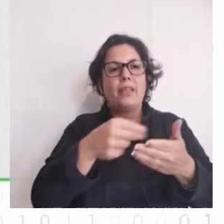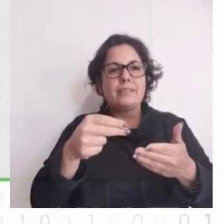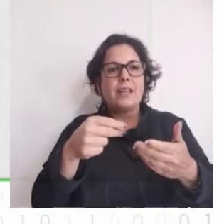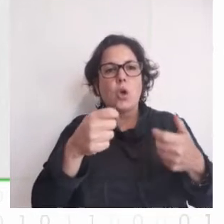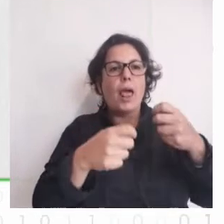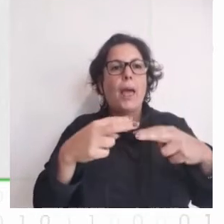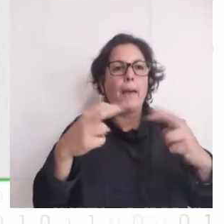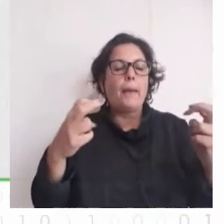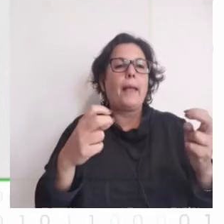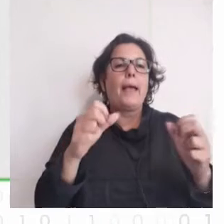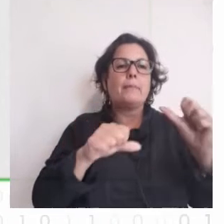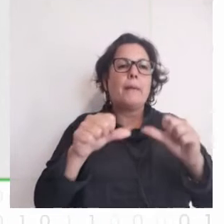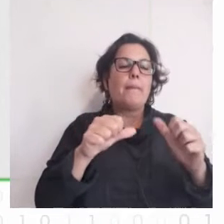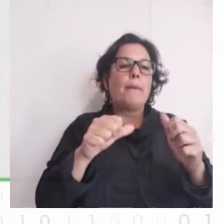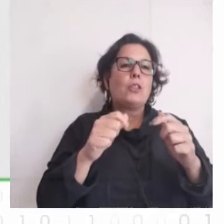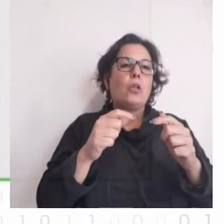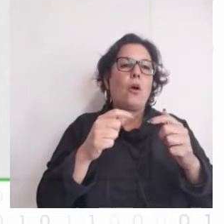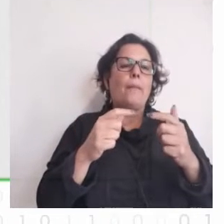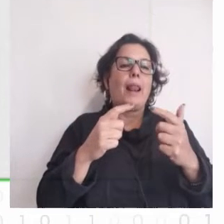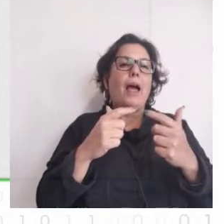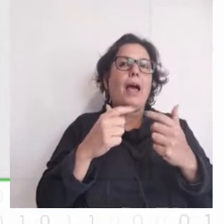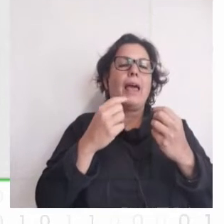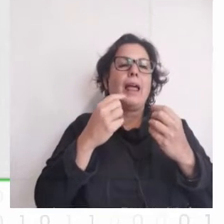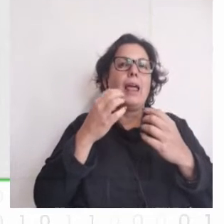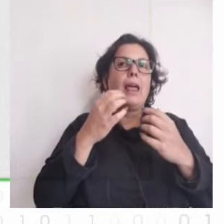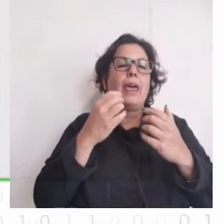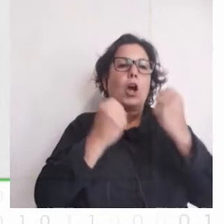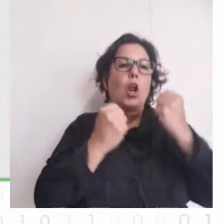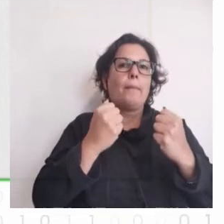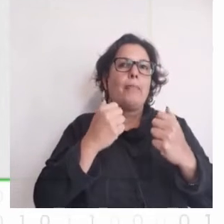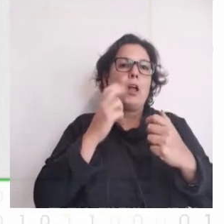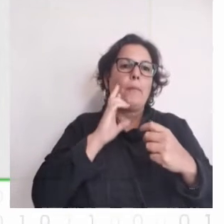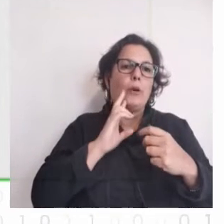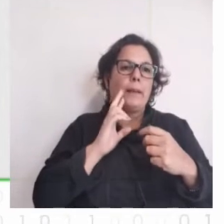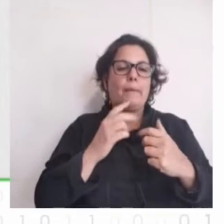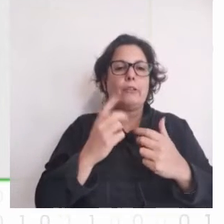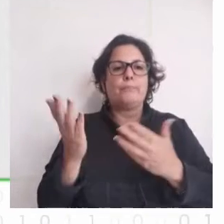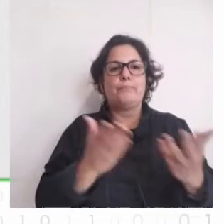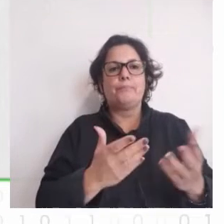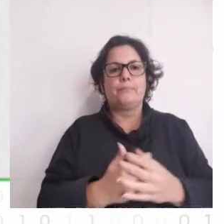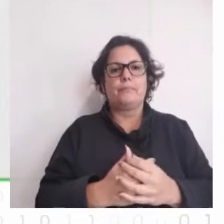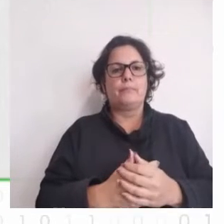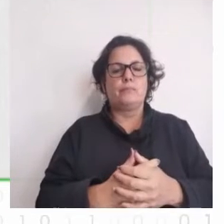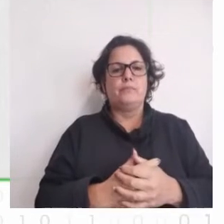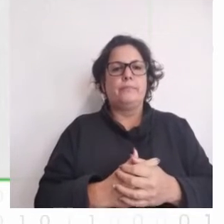aleatorios basados en esta teoría de economía del comportamiento. Le damos la palabra a Irina y a Cecilia.